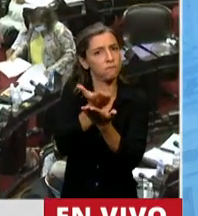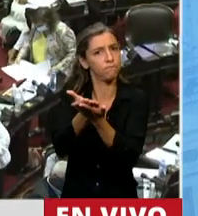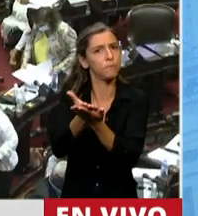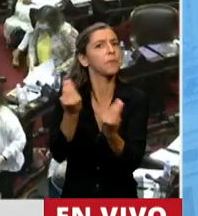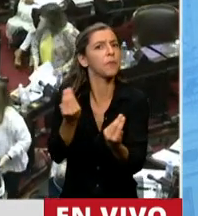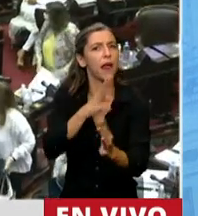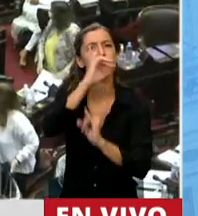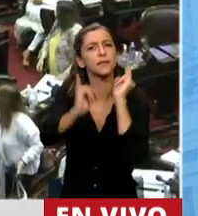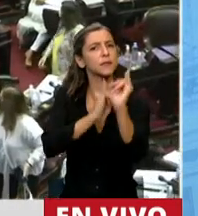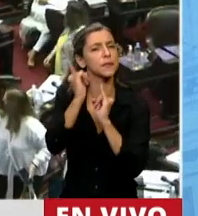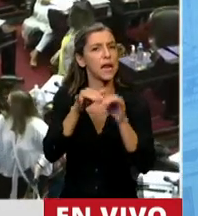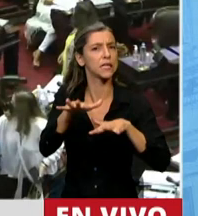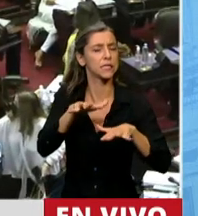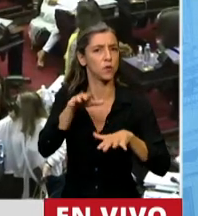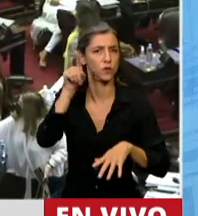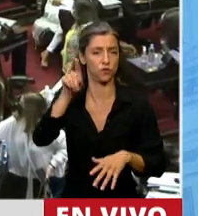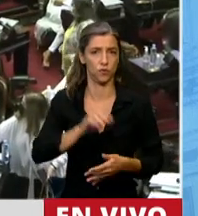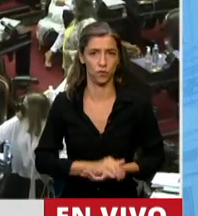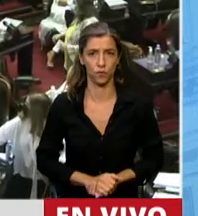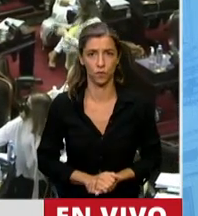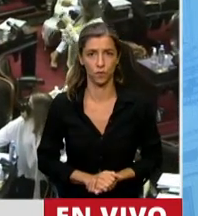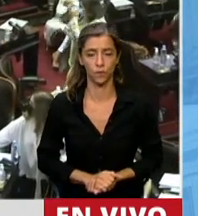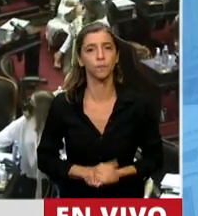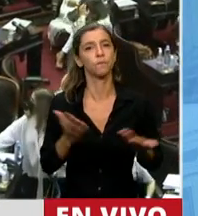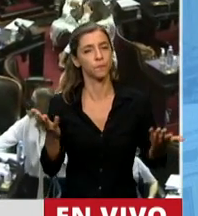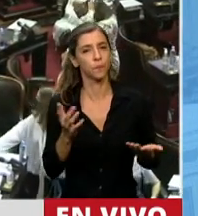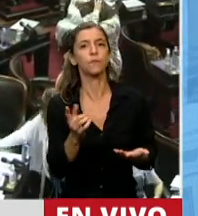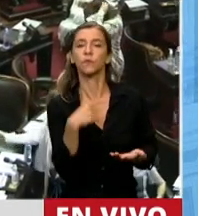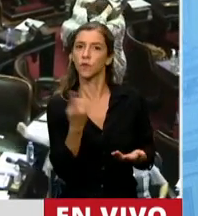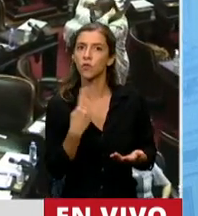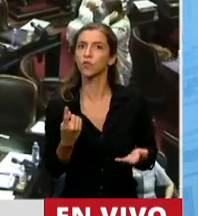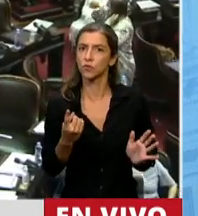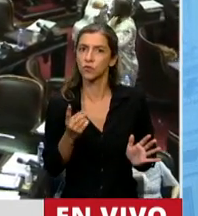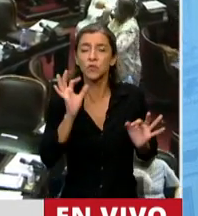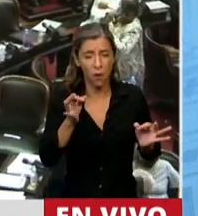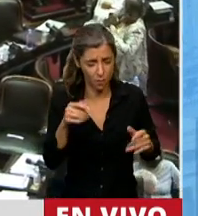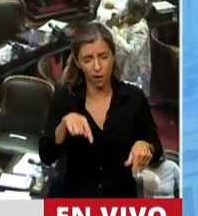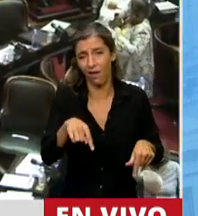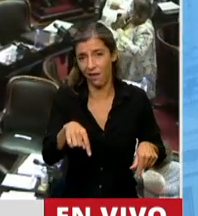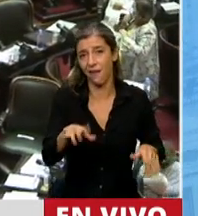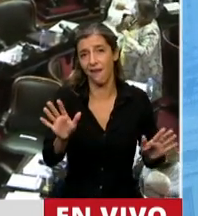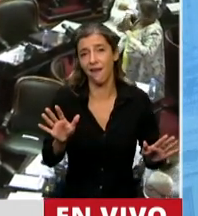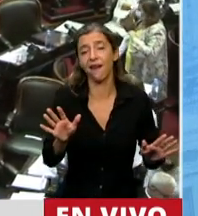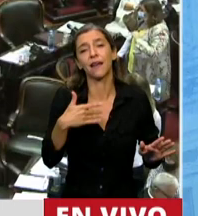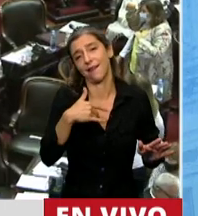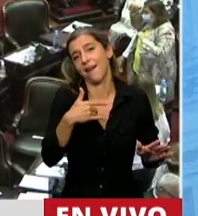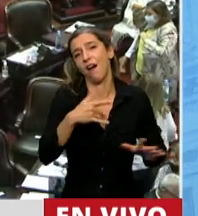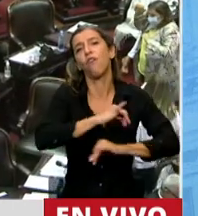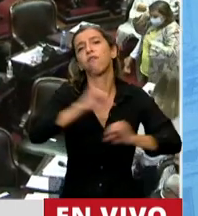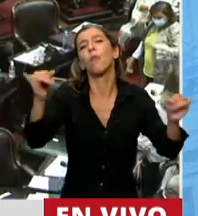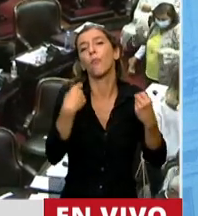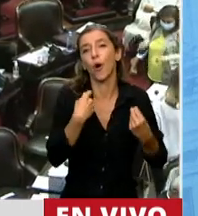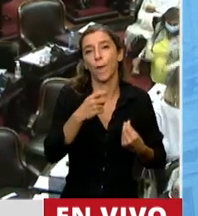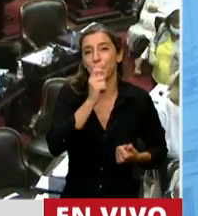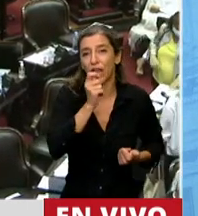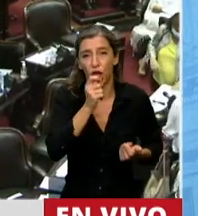lo que vimos en Formosa es tremendo, realmente. Todo lo que se trasladó aquí por periodistas independientes,